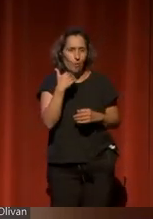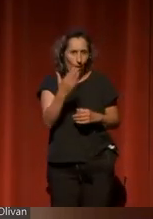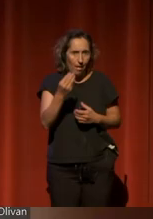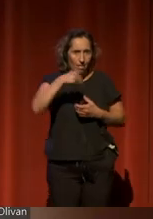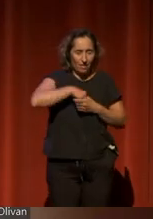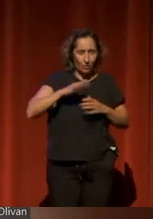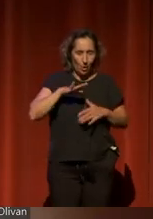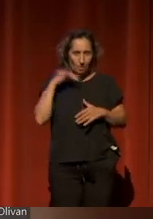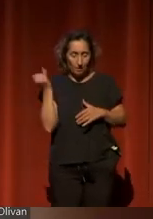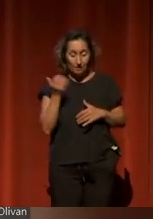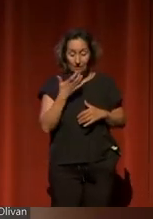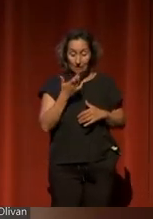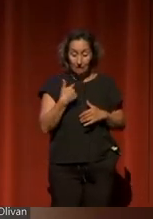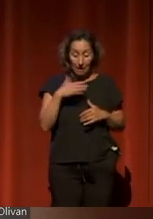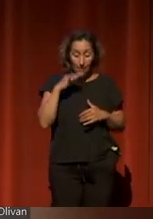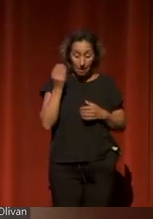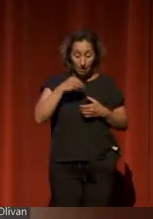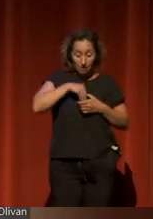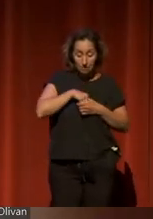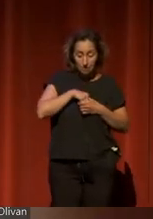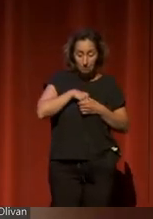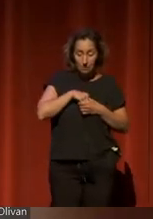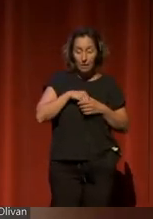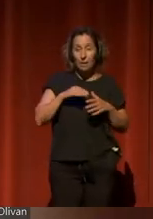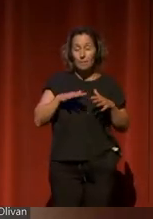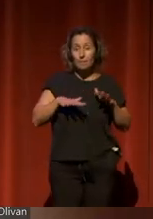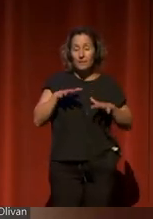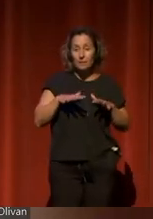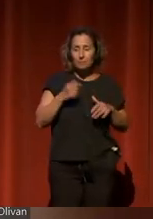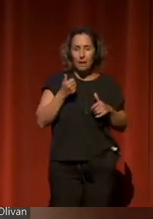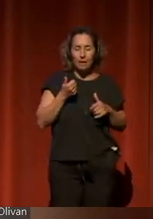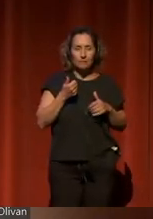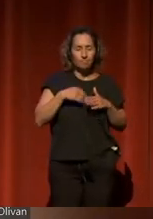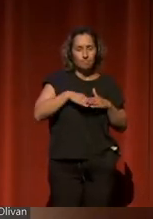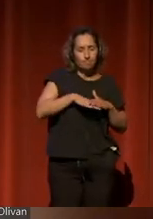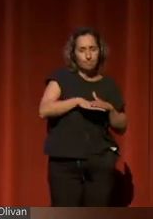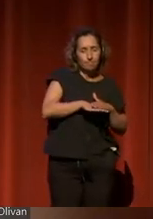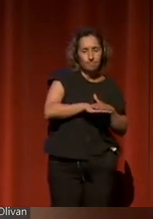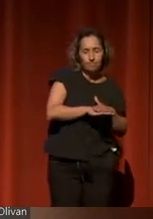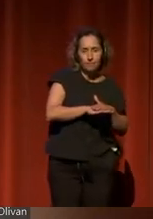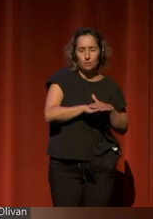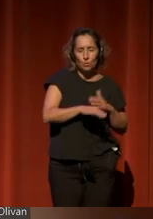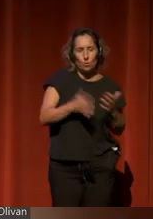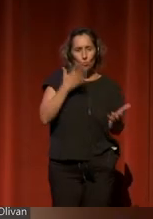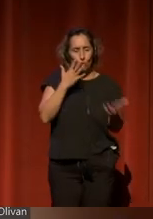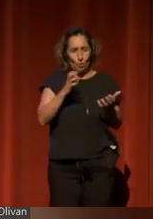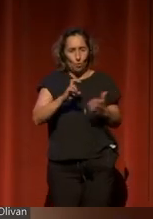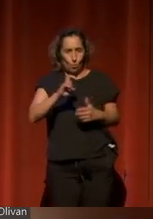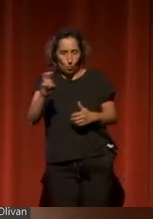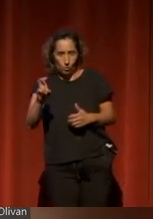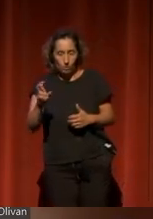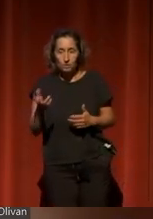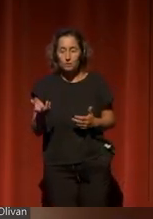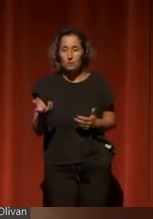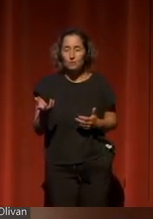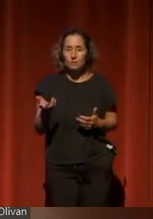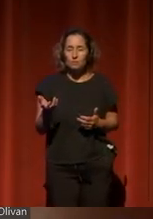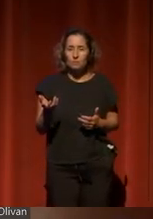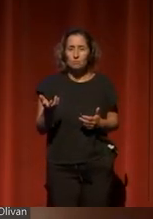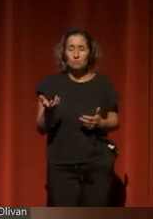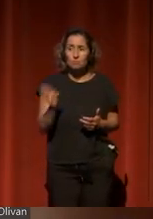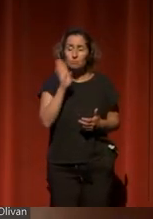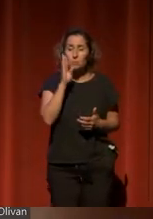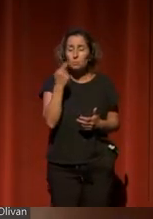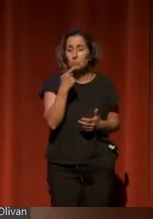habilidades que ya estaban ahí pero que estaban Bueno pues a veces de forma más latente no no tan patente y que y que pues como